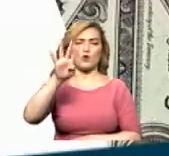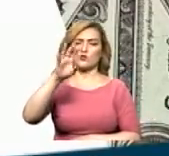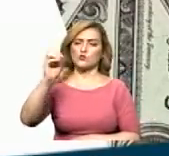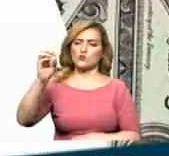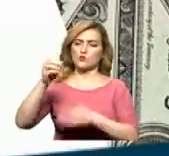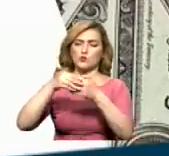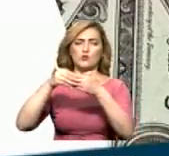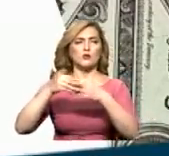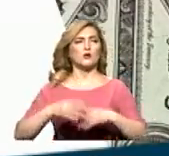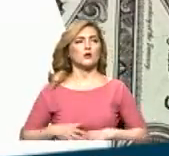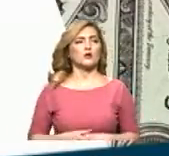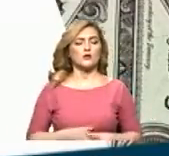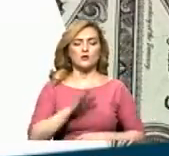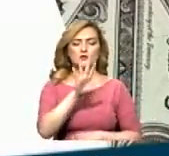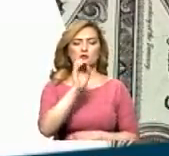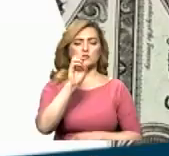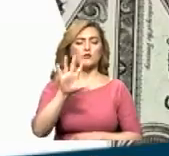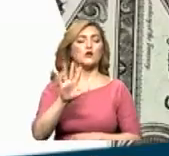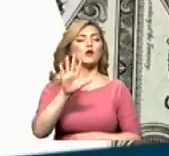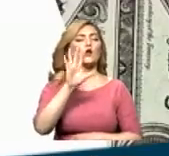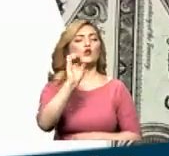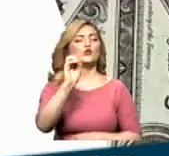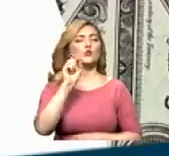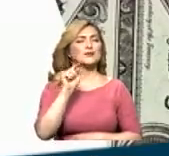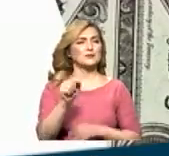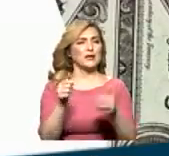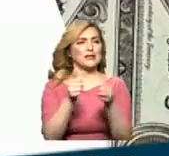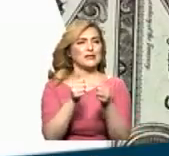$499.400, 50.000 kits de alimentos por